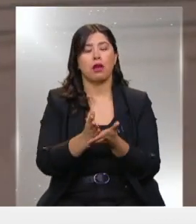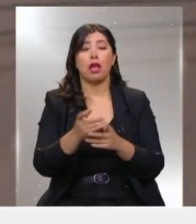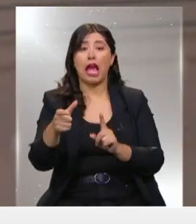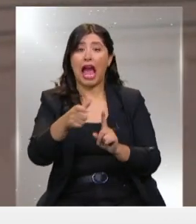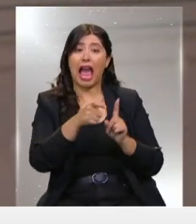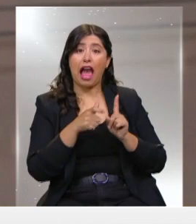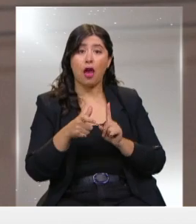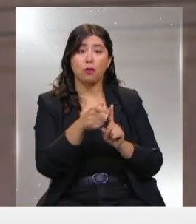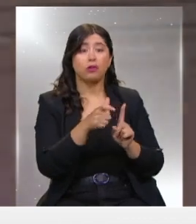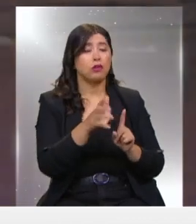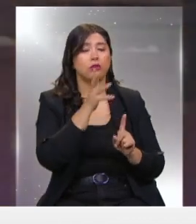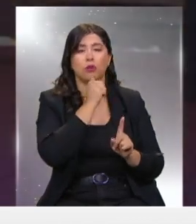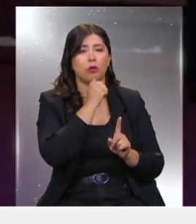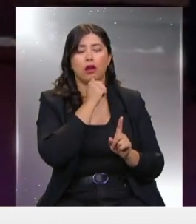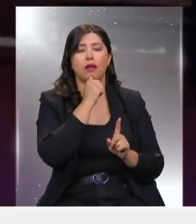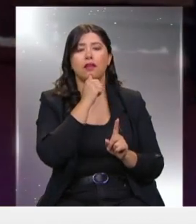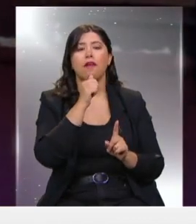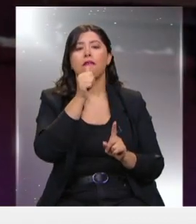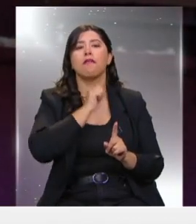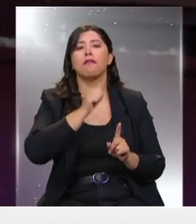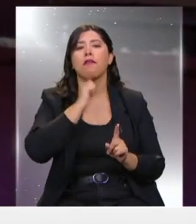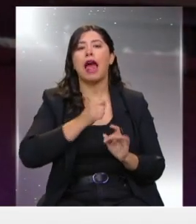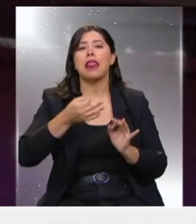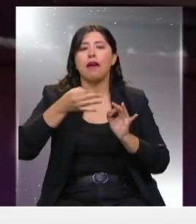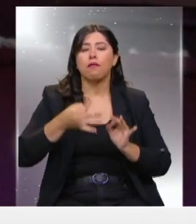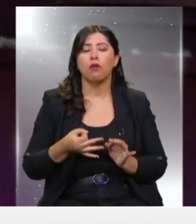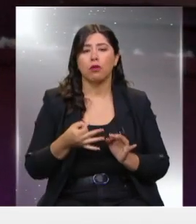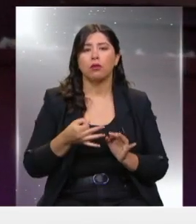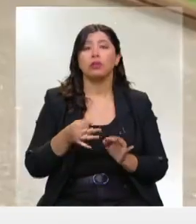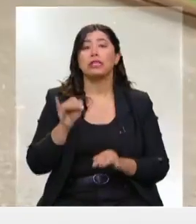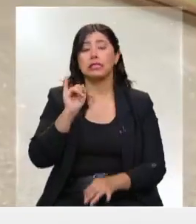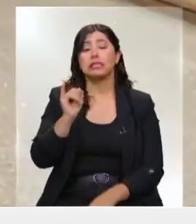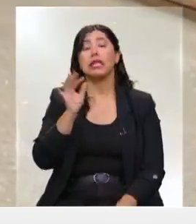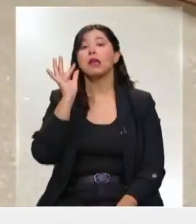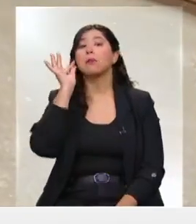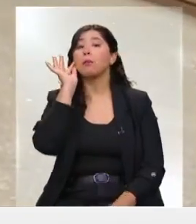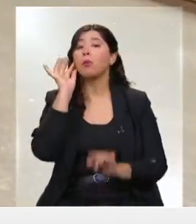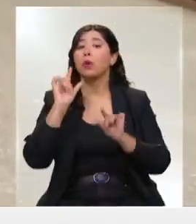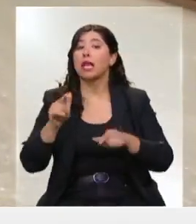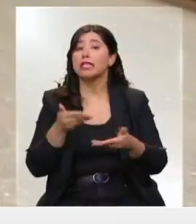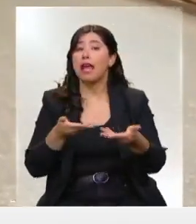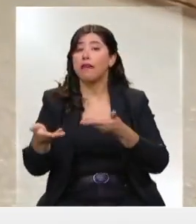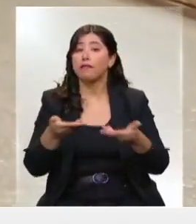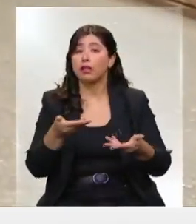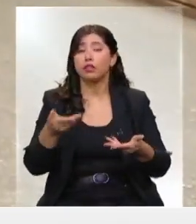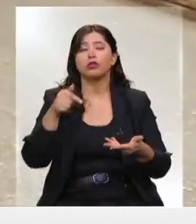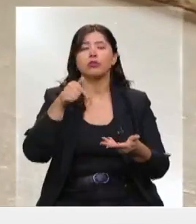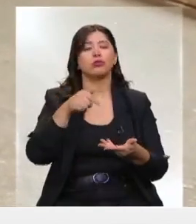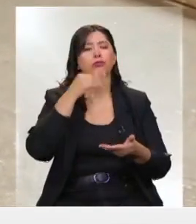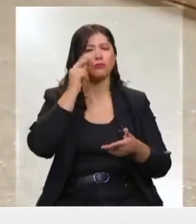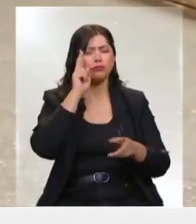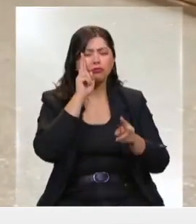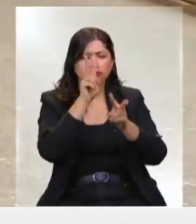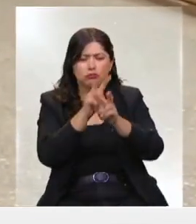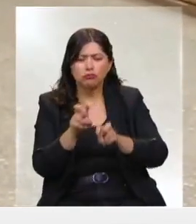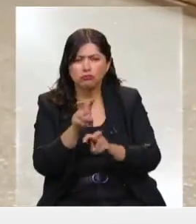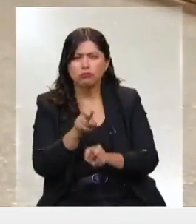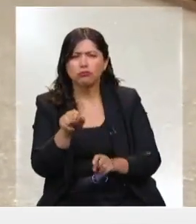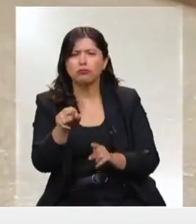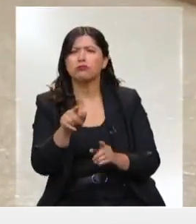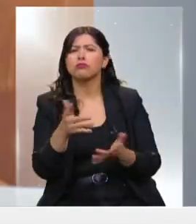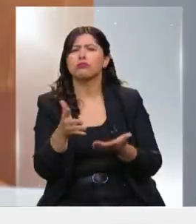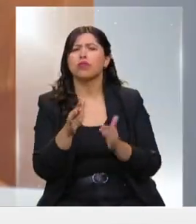hacia las víctimas porque no está formalizado. Sí, Cerramec de la región sigue de cerca estas nuevas denuncias en la Araucanía.